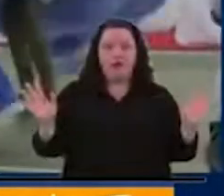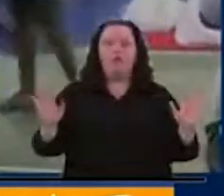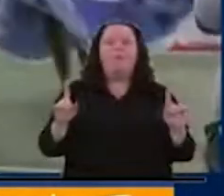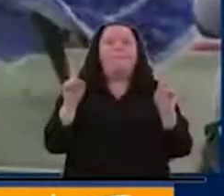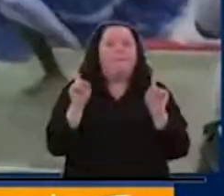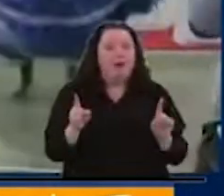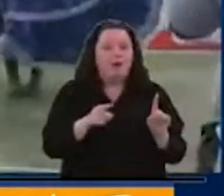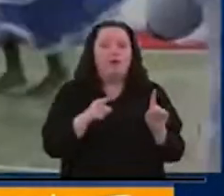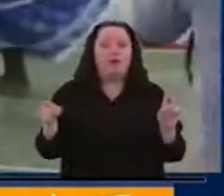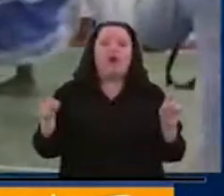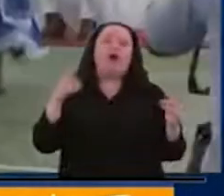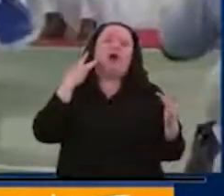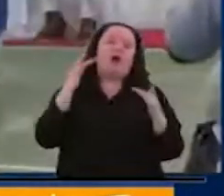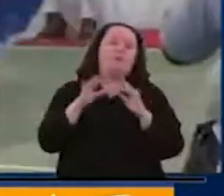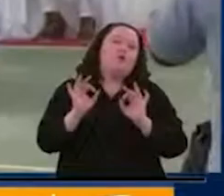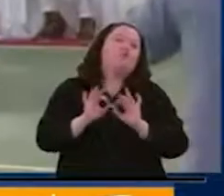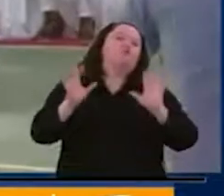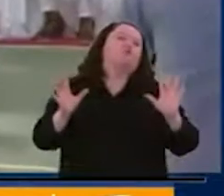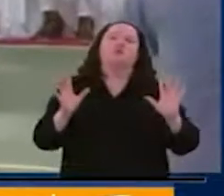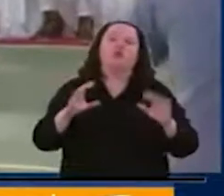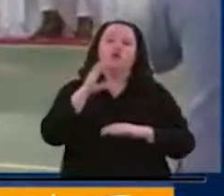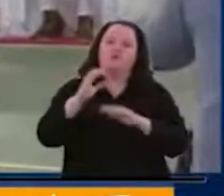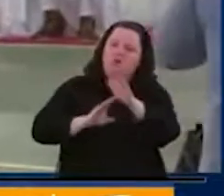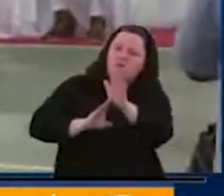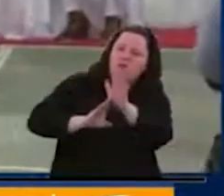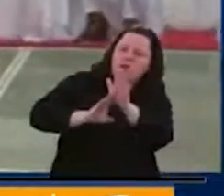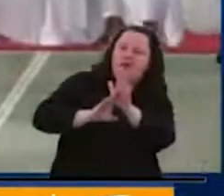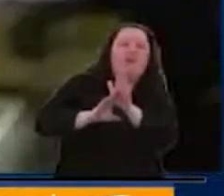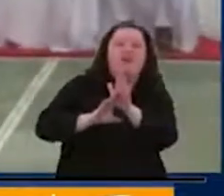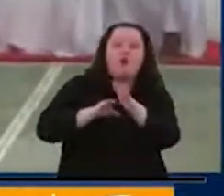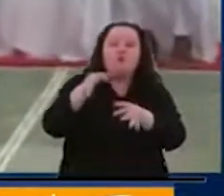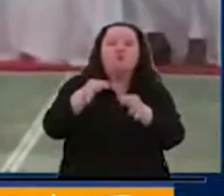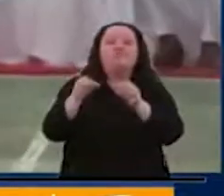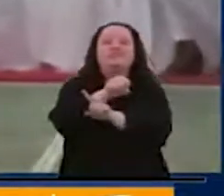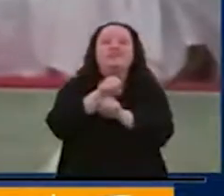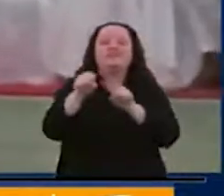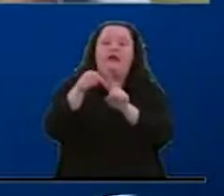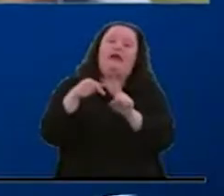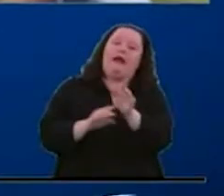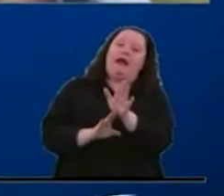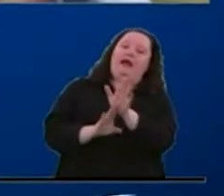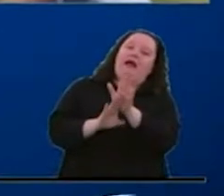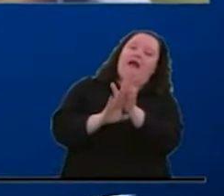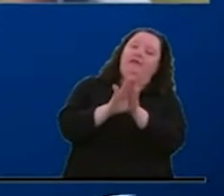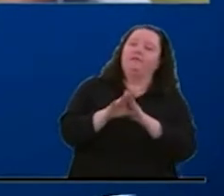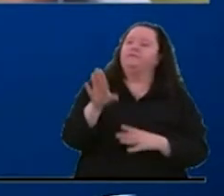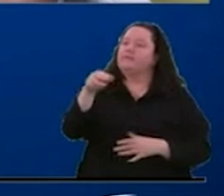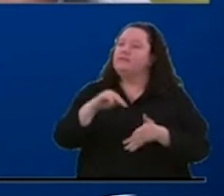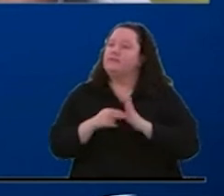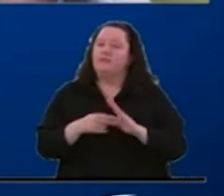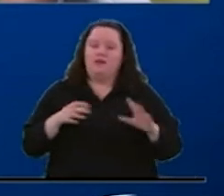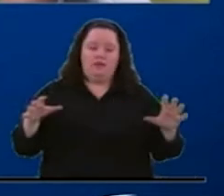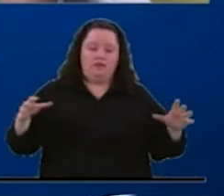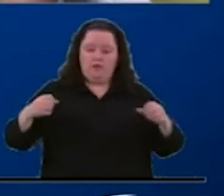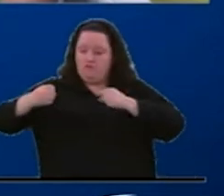creo que es una oportunidad para Colombia en términos de avance frente a la justicia social. Se trata de unificar